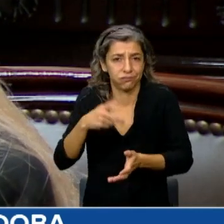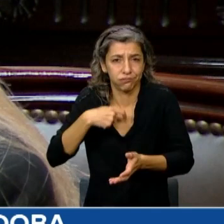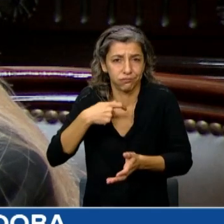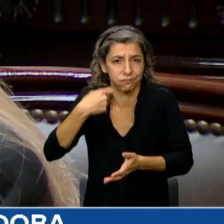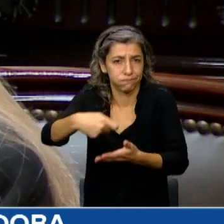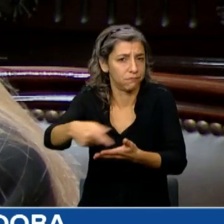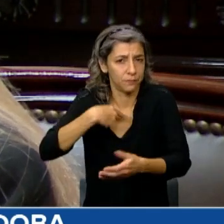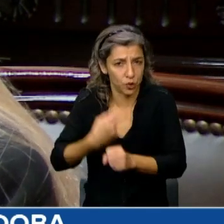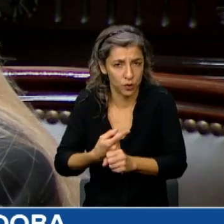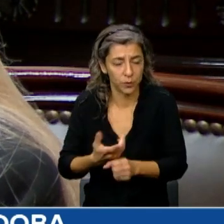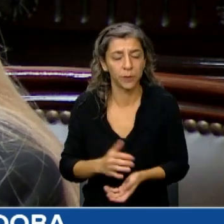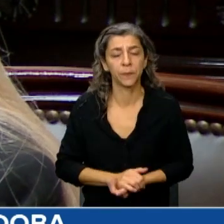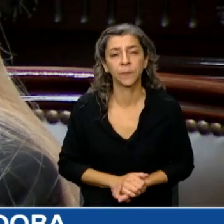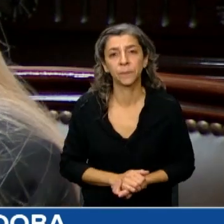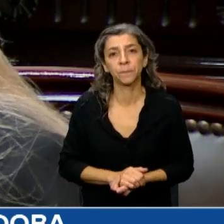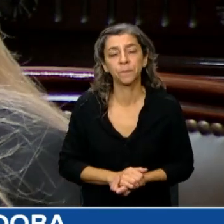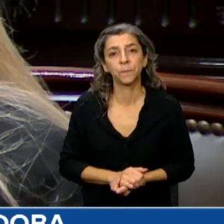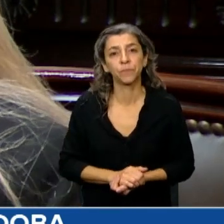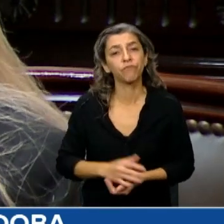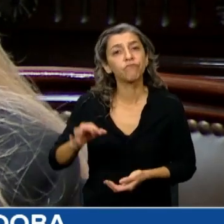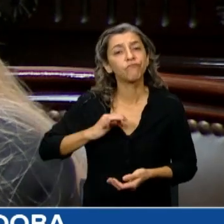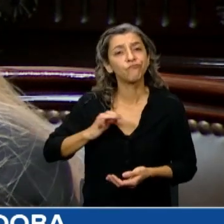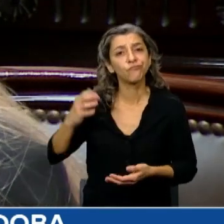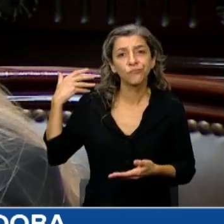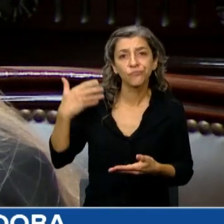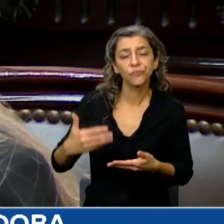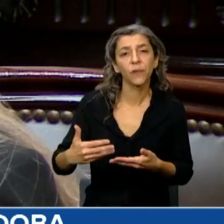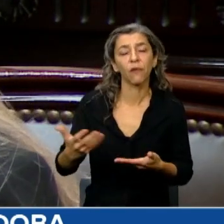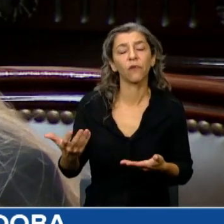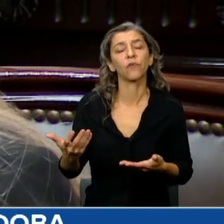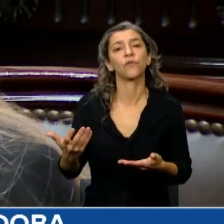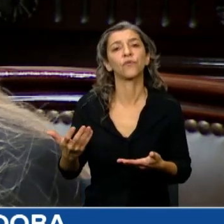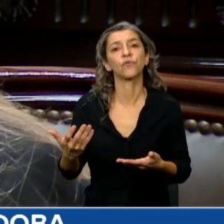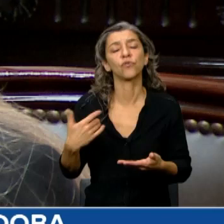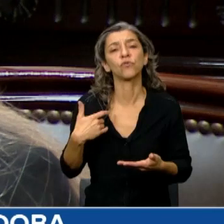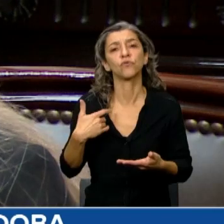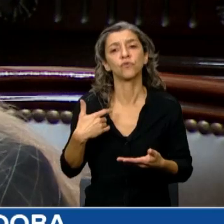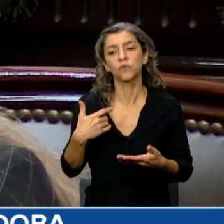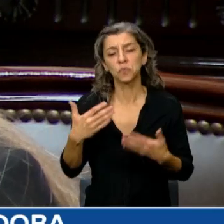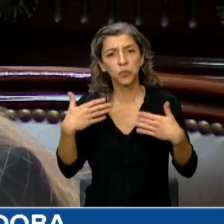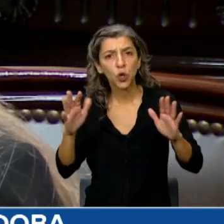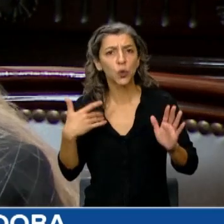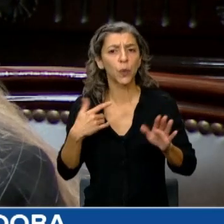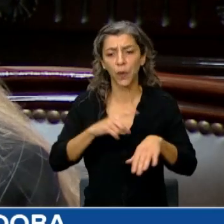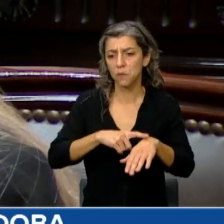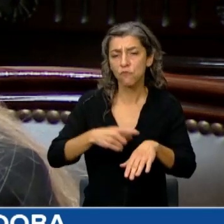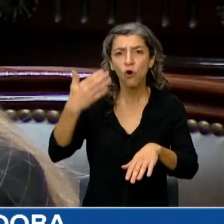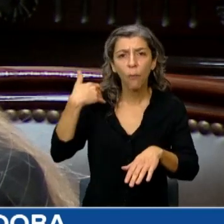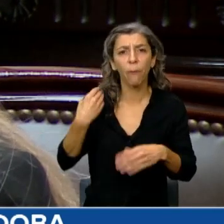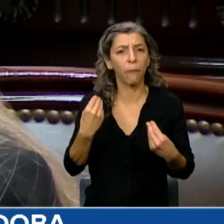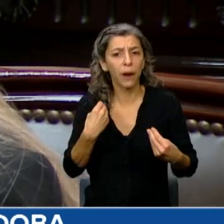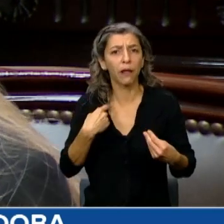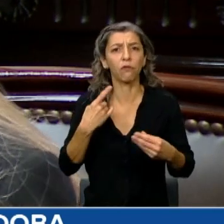cumplimiento. En todos estos años se dieron oportunidades legislativas para